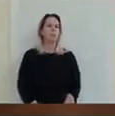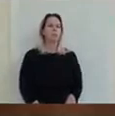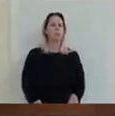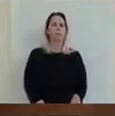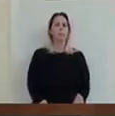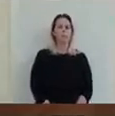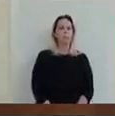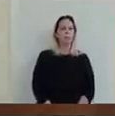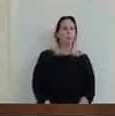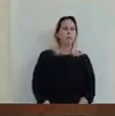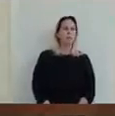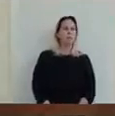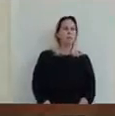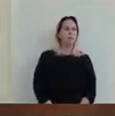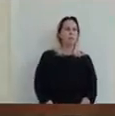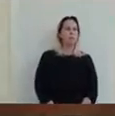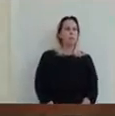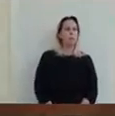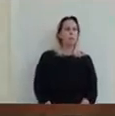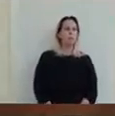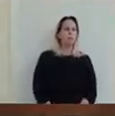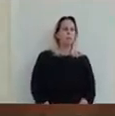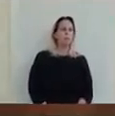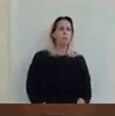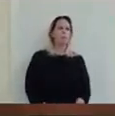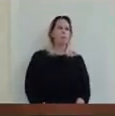Sur Correntino, minuto 1 hora 42.